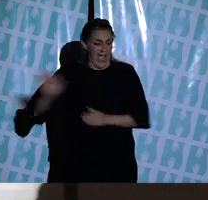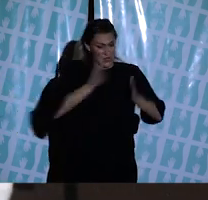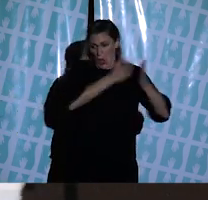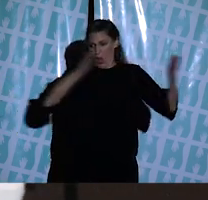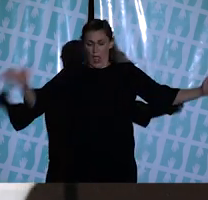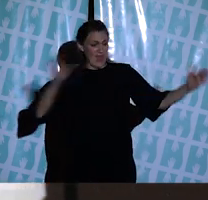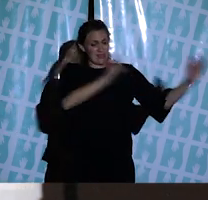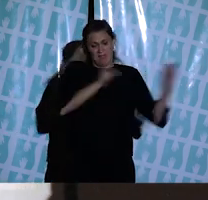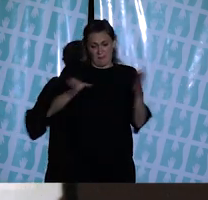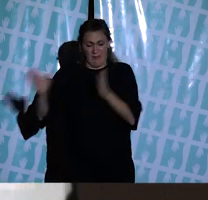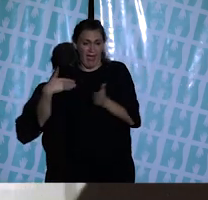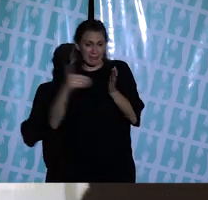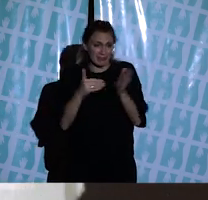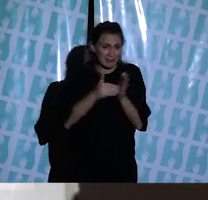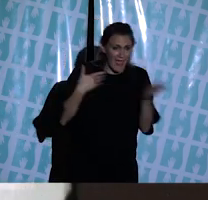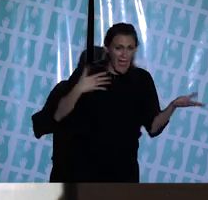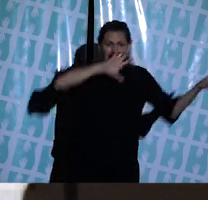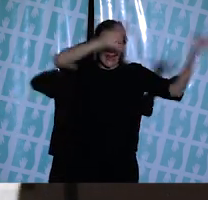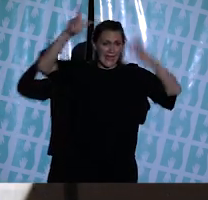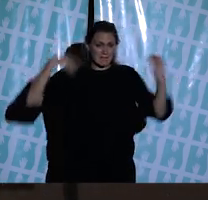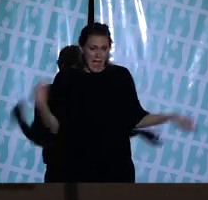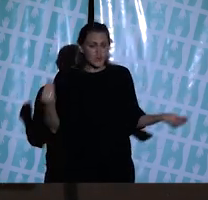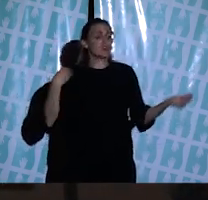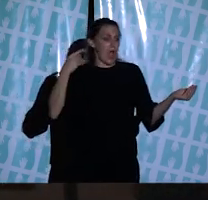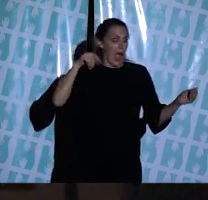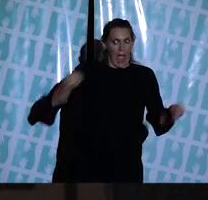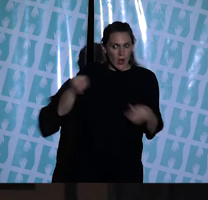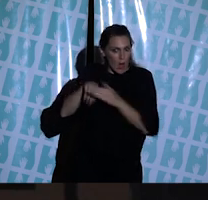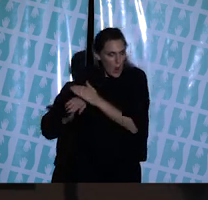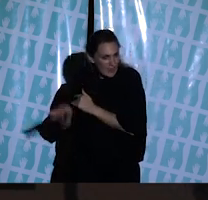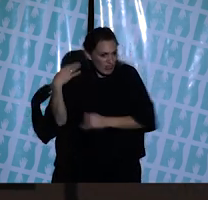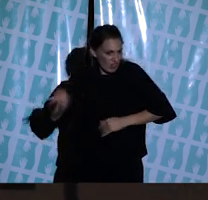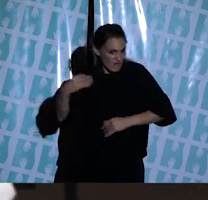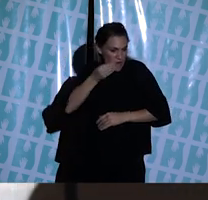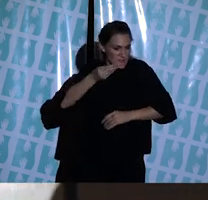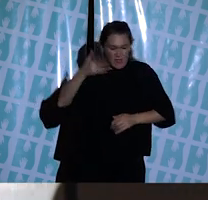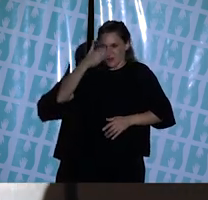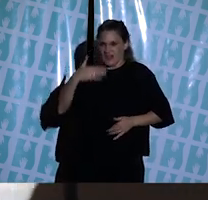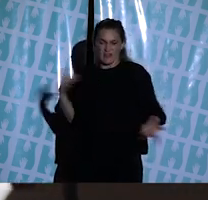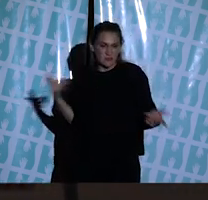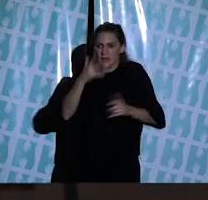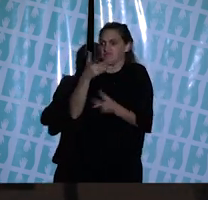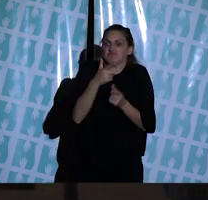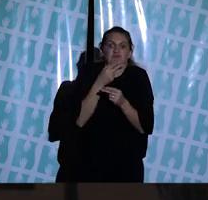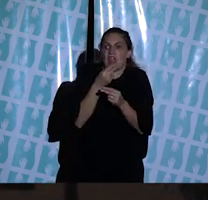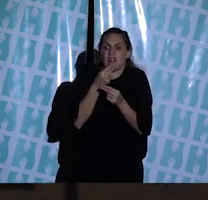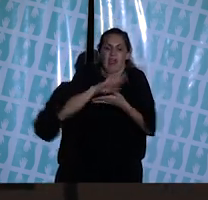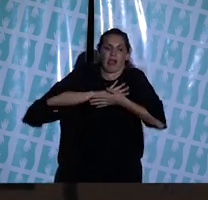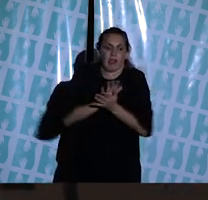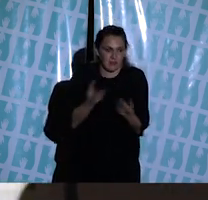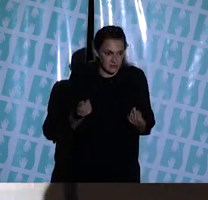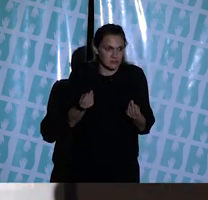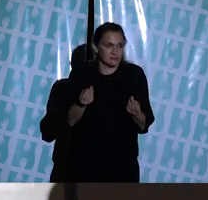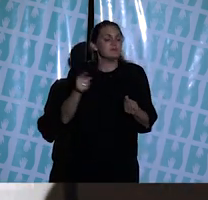la humanidad sea lo que hoy es, también tiene un costado, tiene un costo. Y un costo que viene de la mano